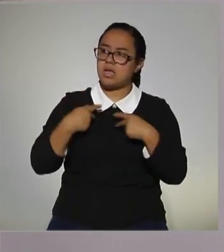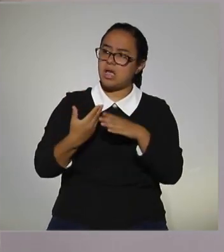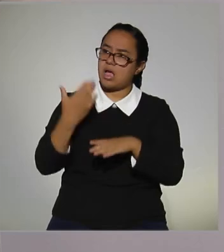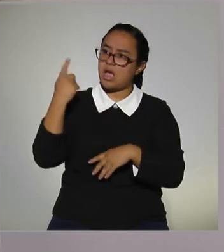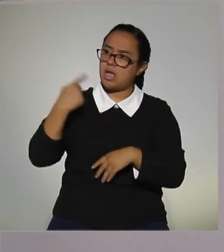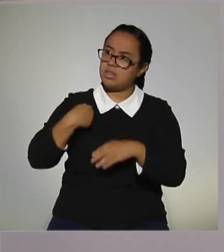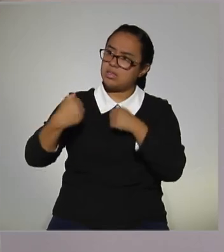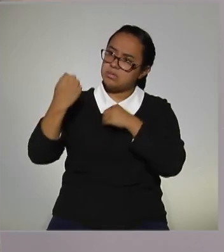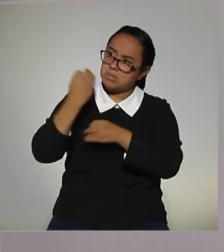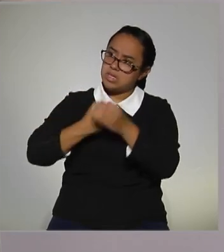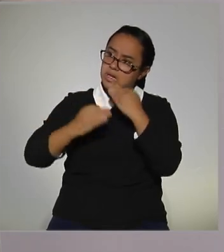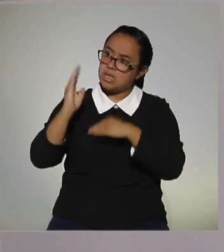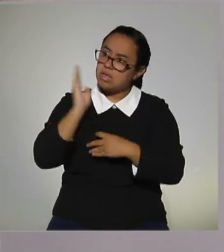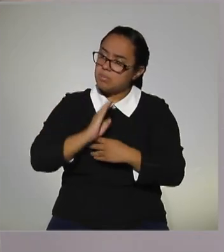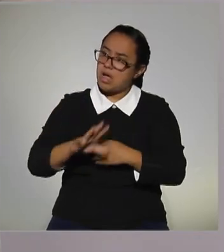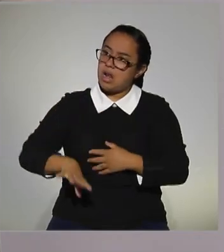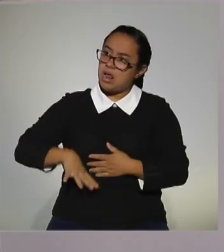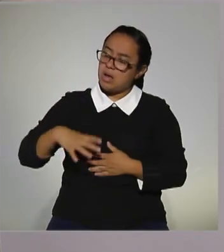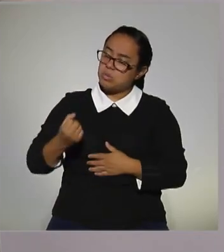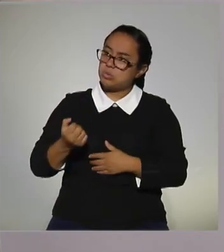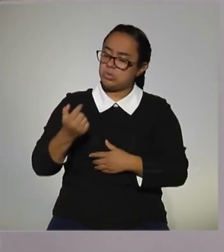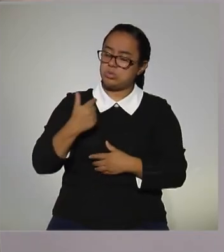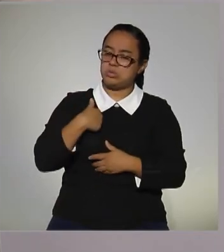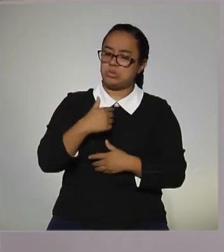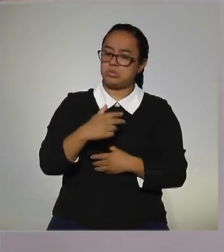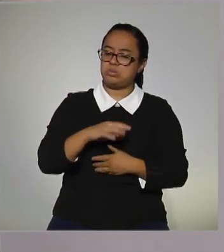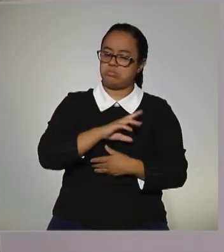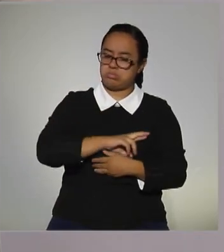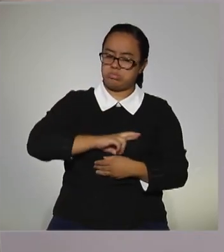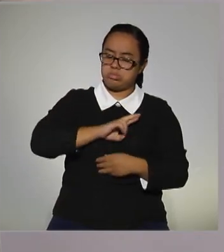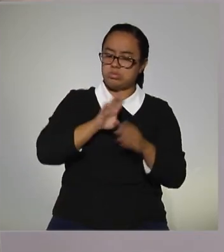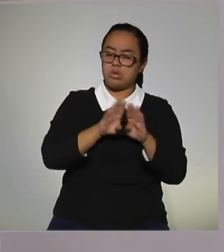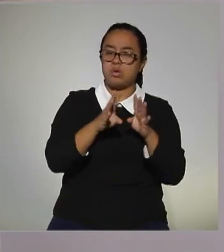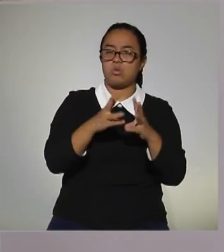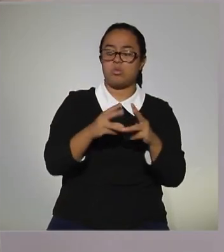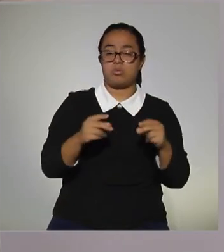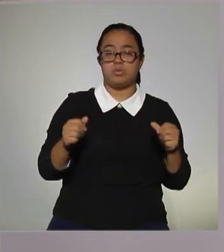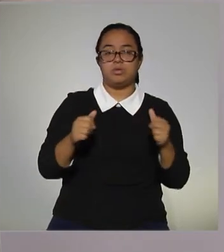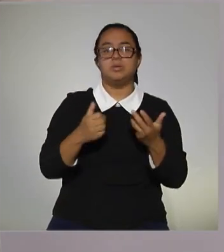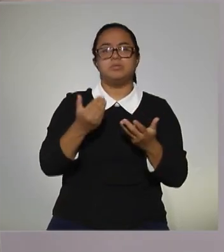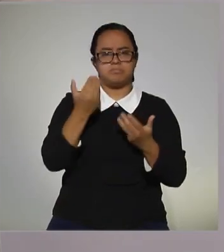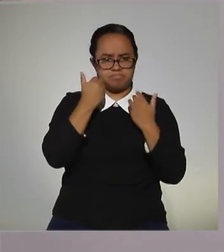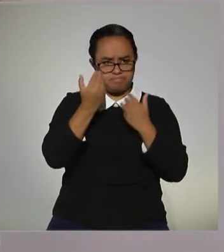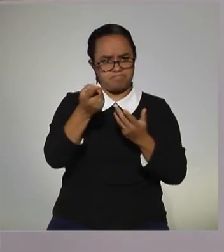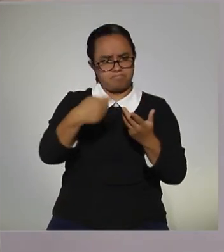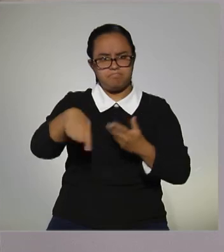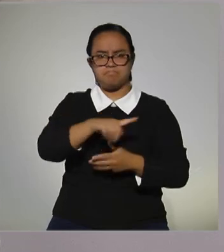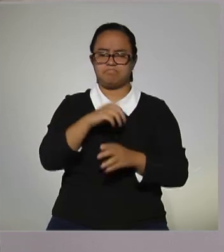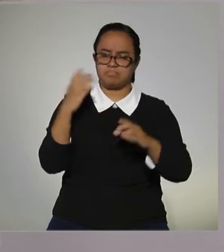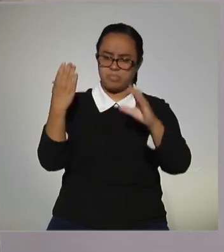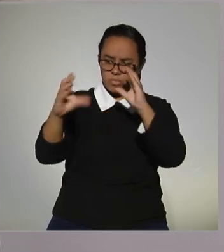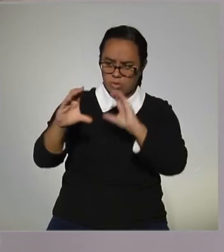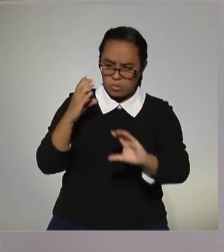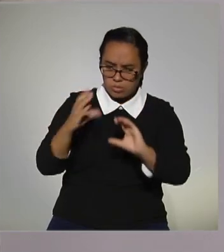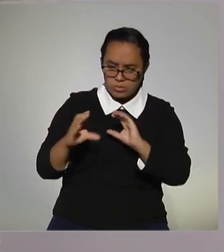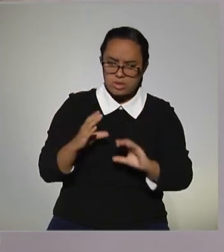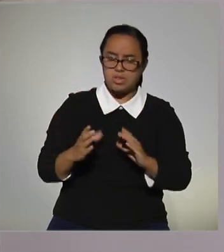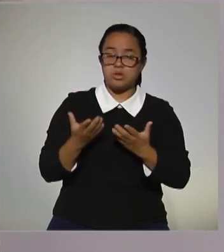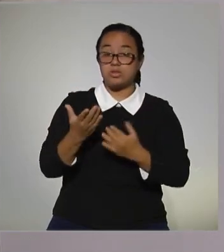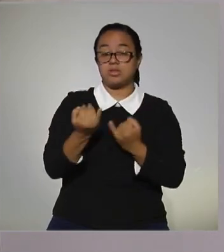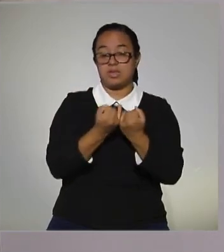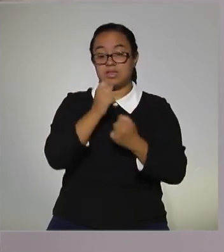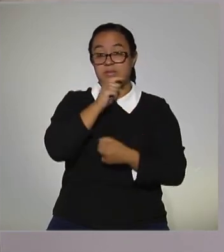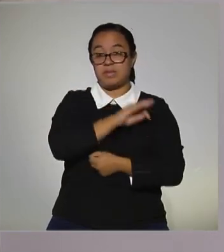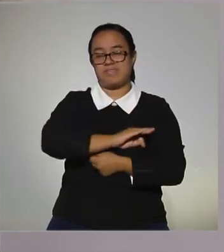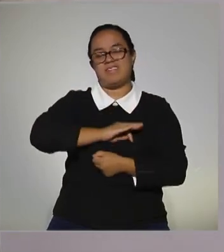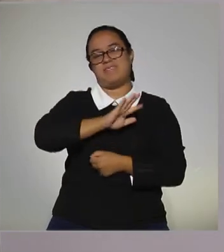nosotros en este sentido, con cualquiera de las violencias que puedan presentarse. Queremos escucharlas, queremos escucharlos, felicitarlos porque